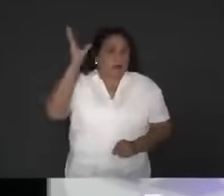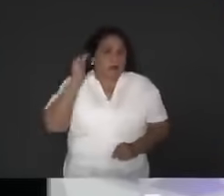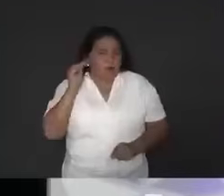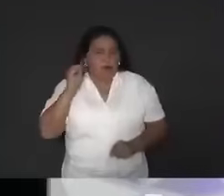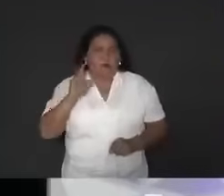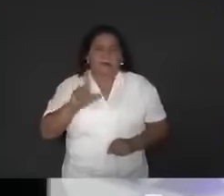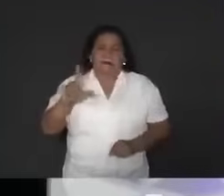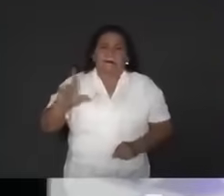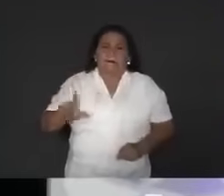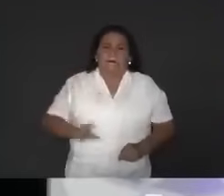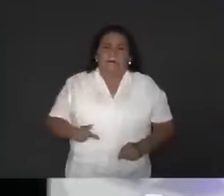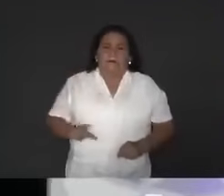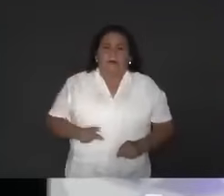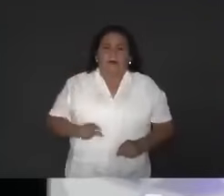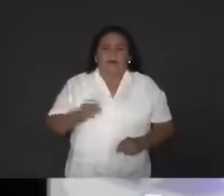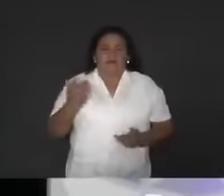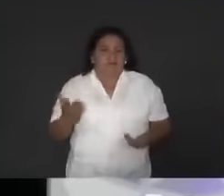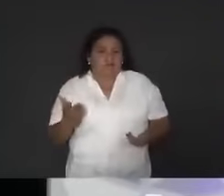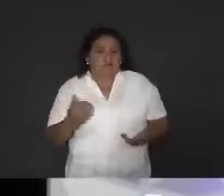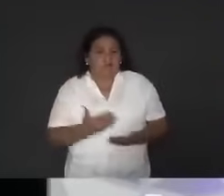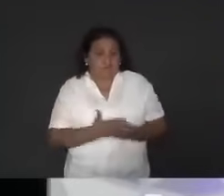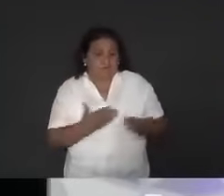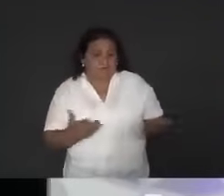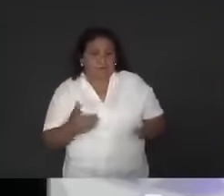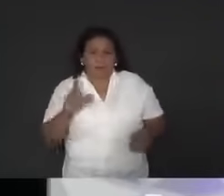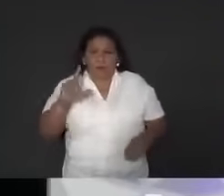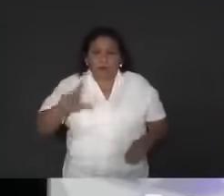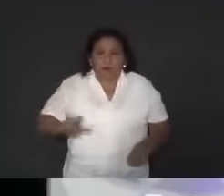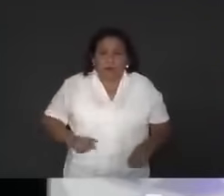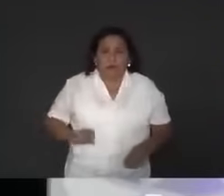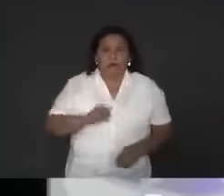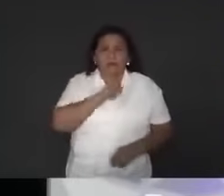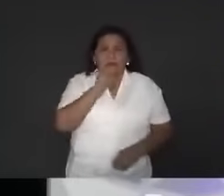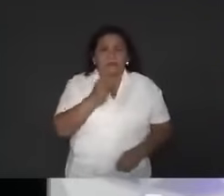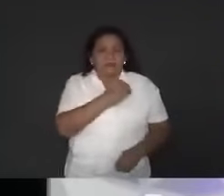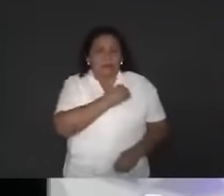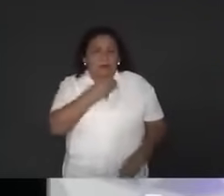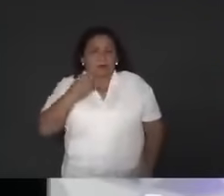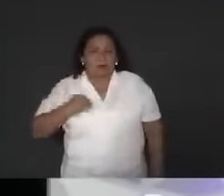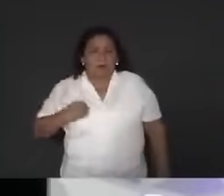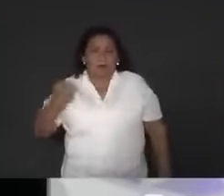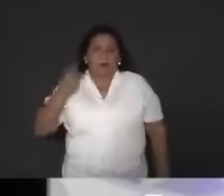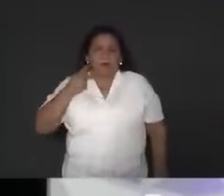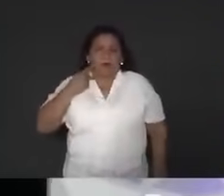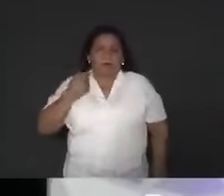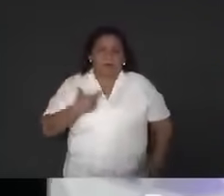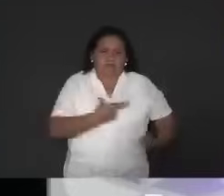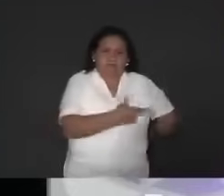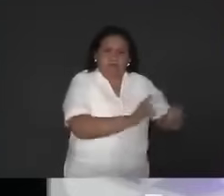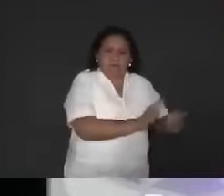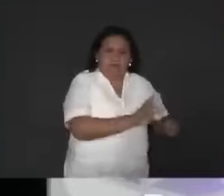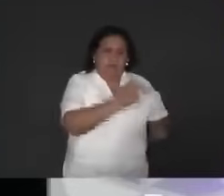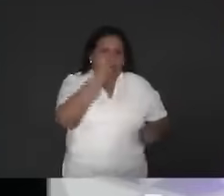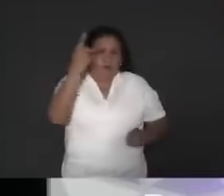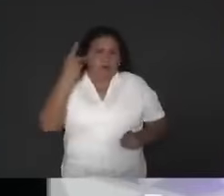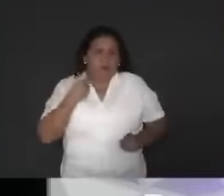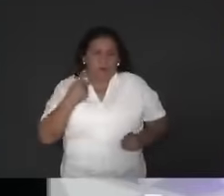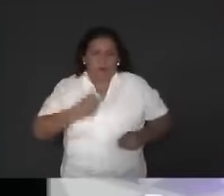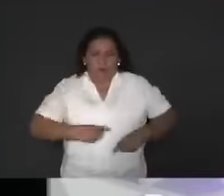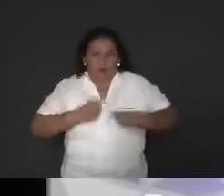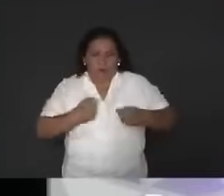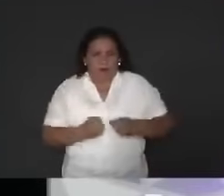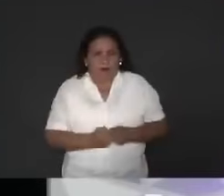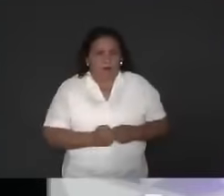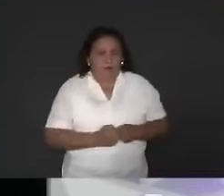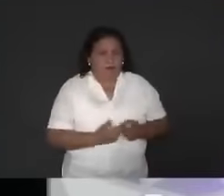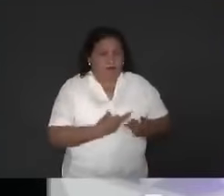que está cerca, pero más importante aún, un gobierno sin compromisos político-partidistas. No vamos a repartir el